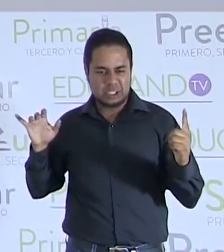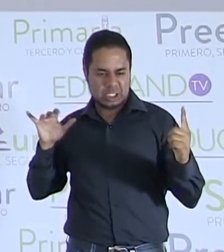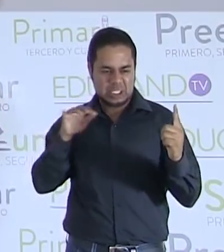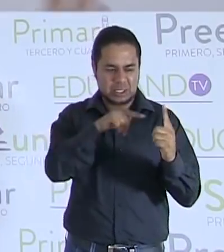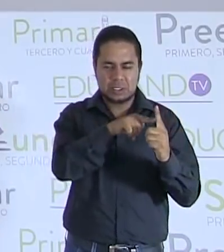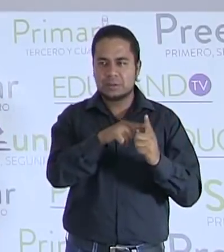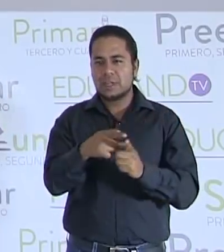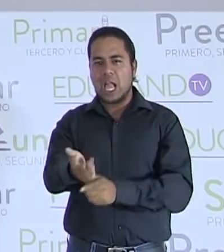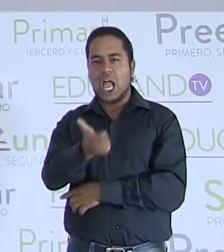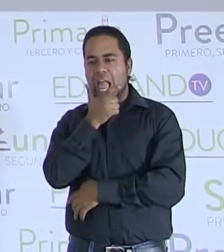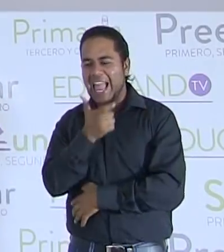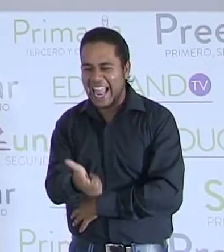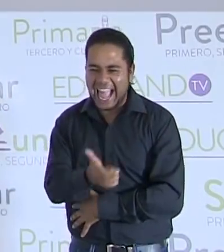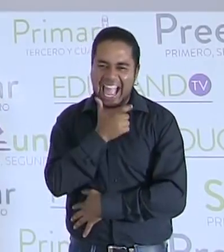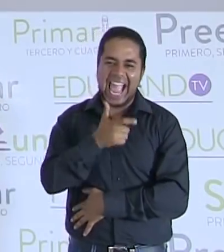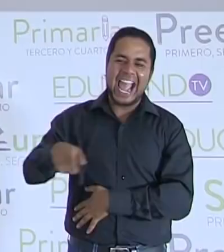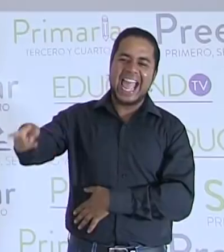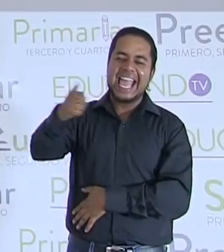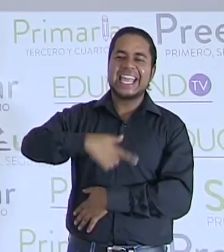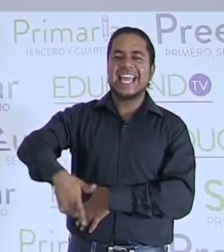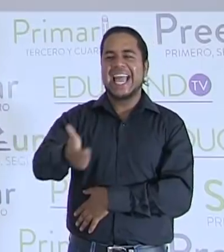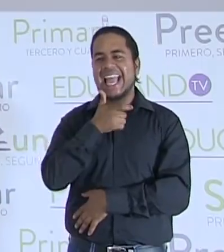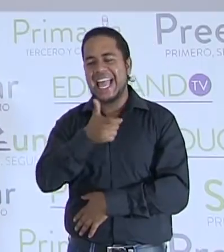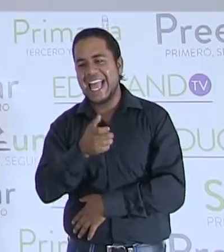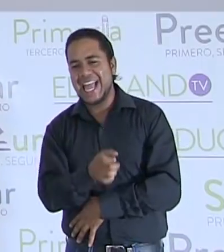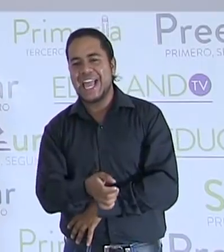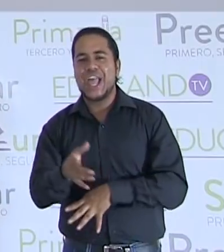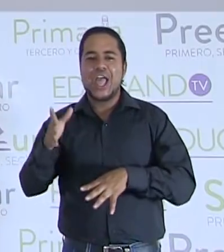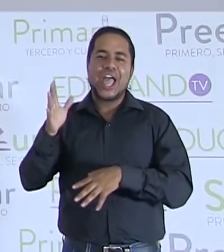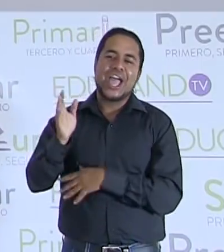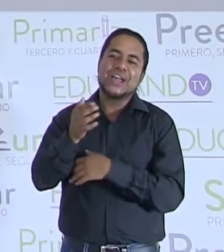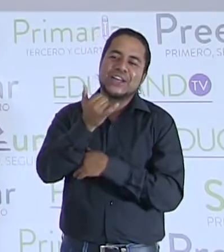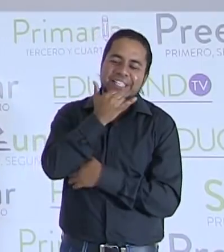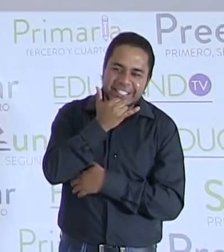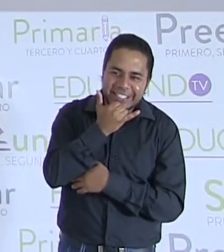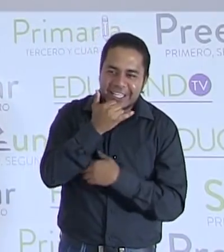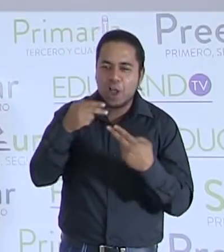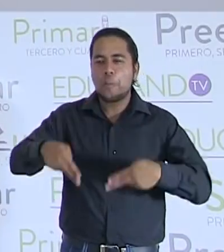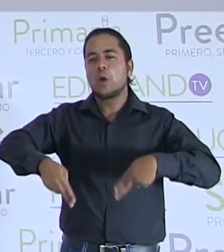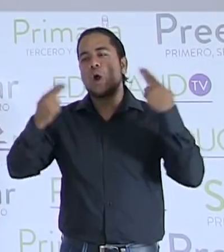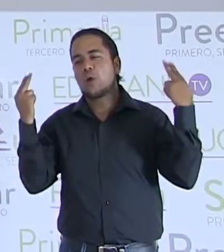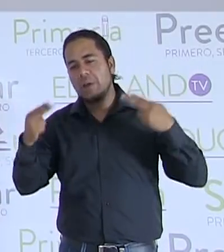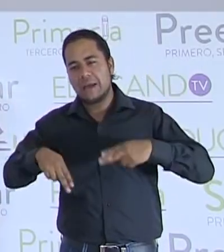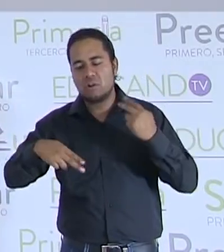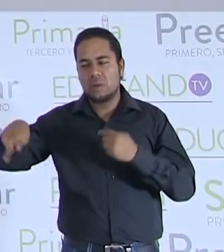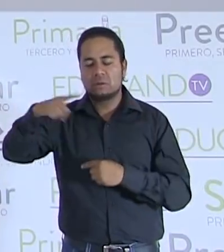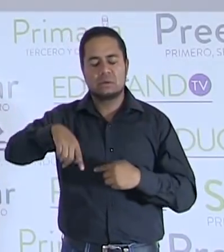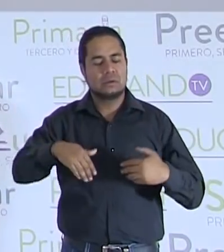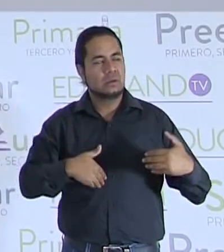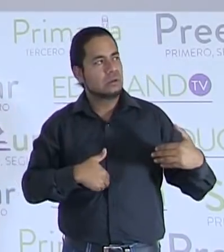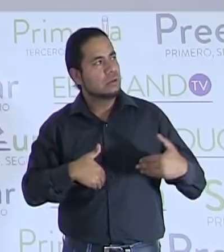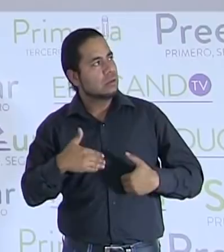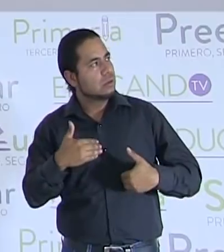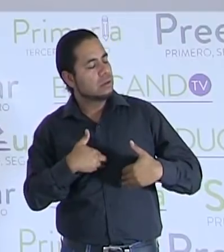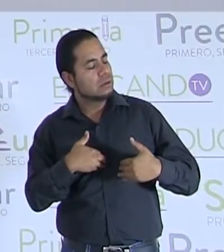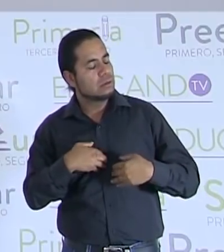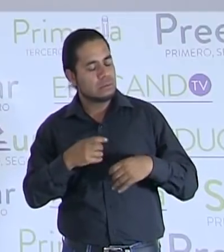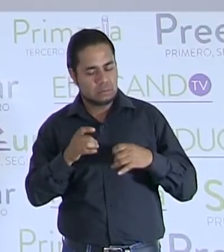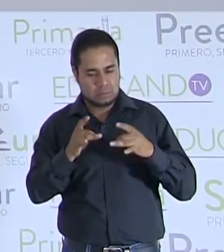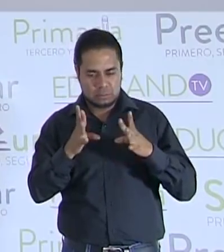él se moría de la risa y les decía que había sido una broma. Todos se molestaban mucho, pero en una